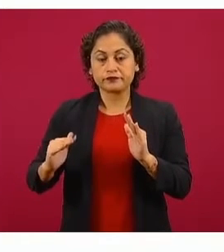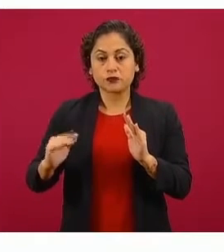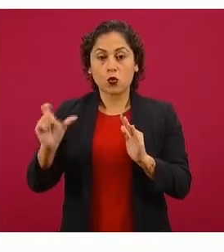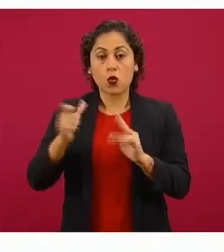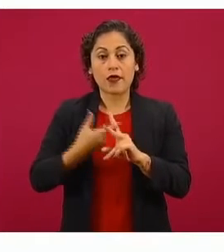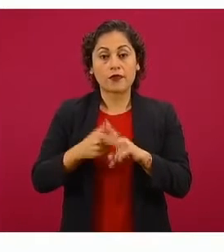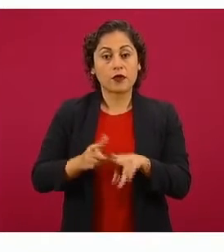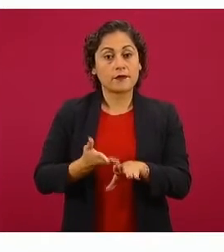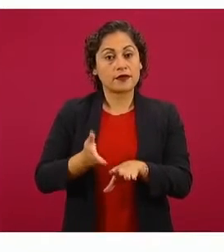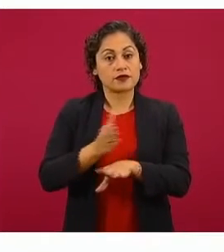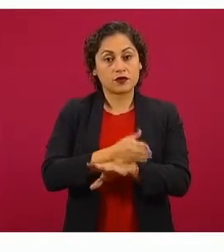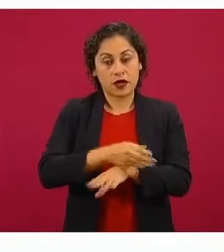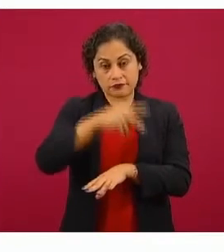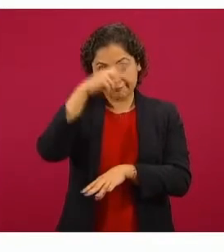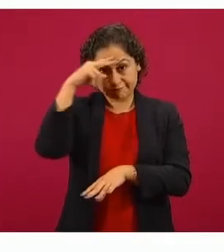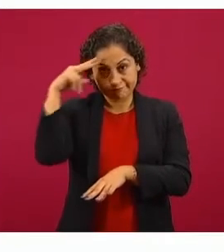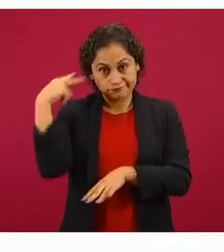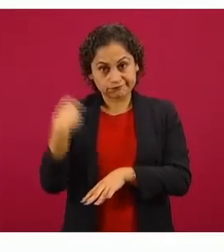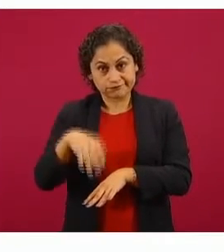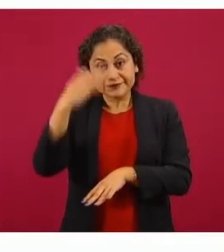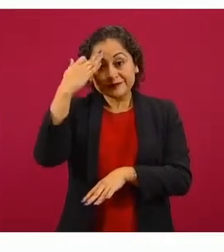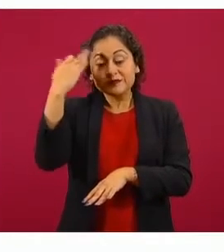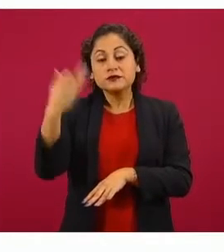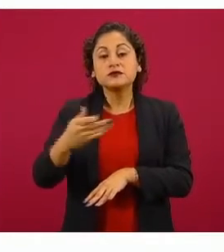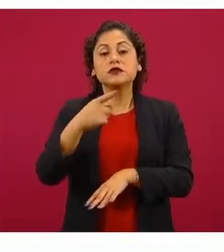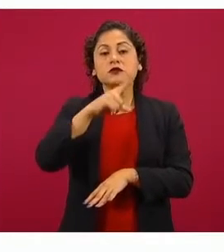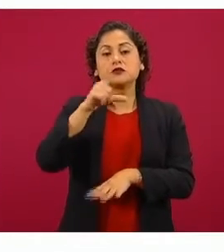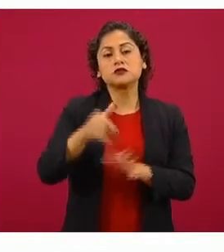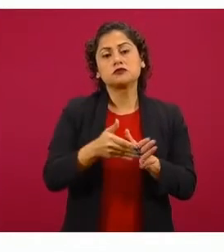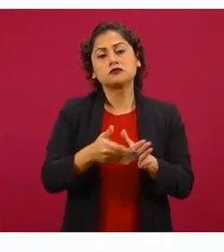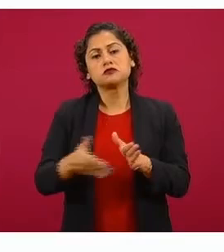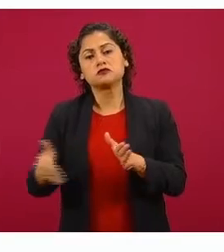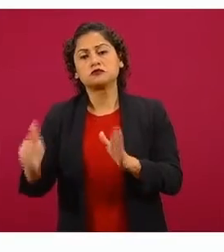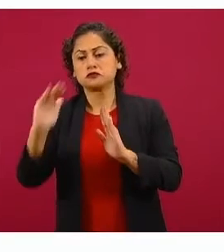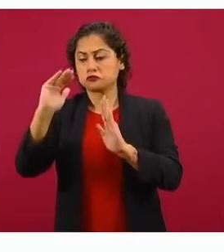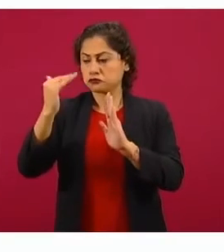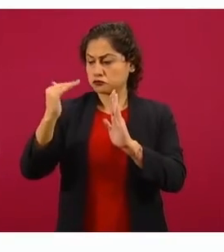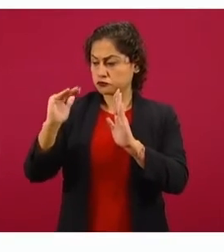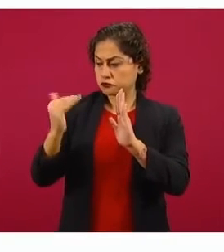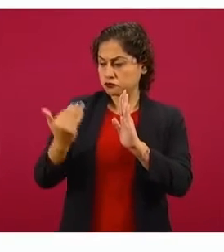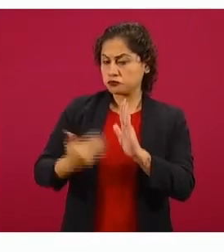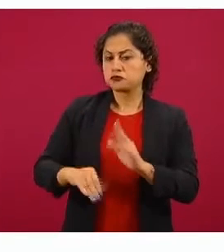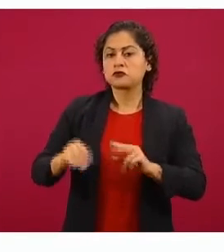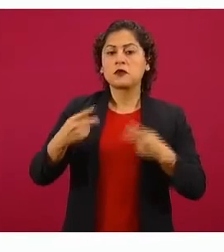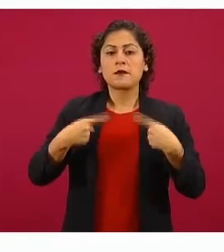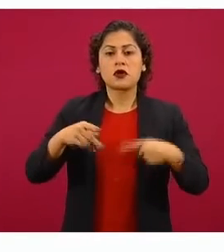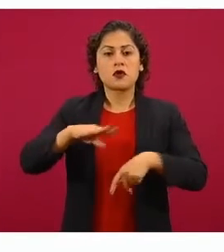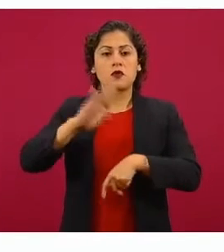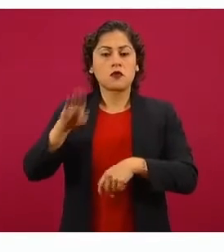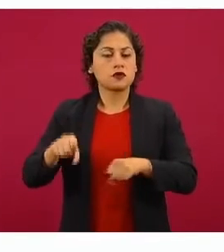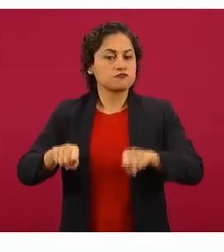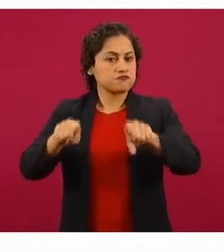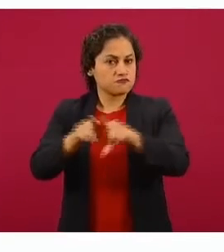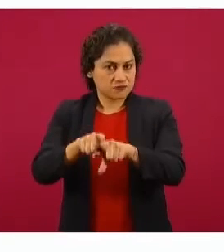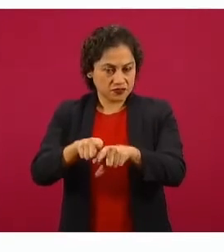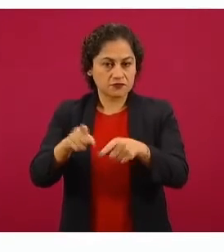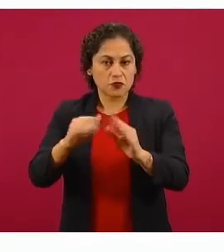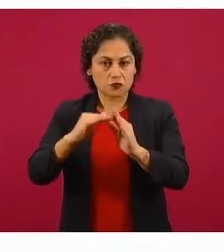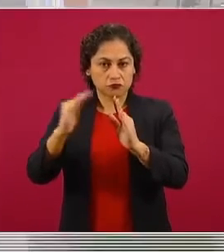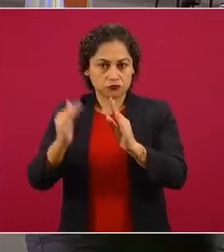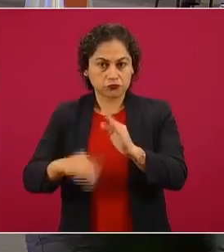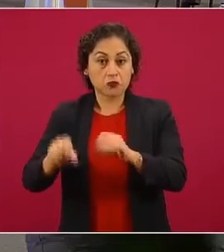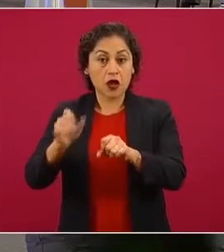inicial del verano, pero después una reducción sostenida, lo mismo en las defunciones, están en semáforo naranja, la siguiente, y